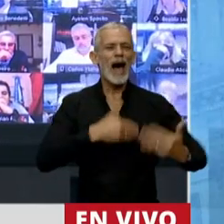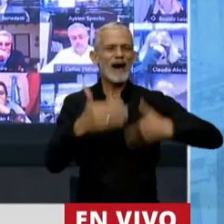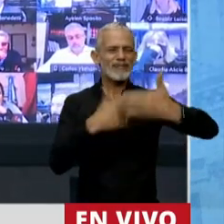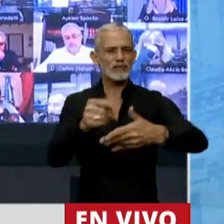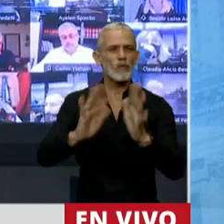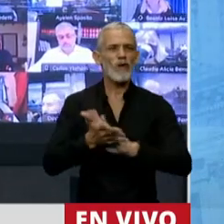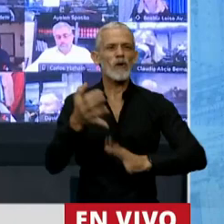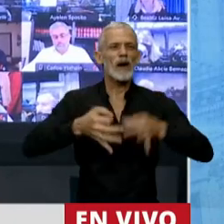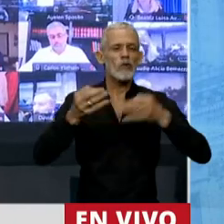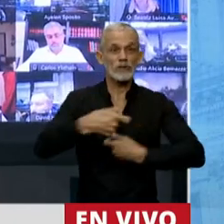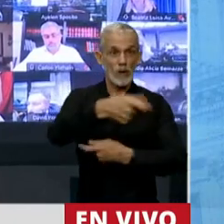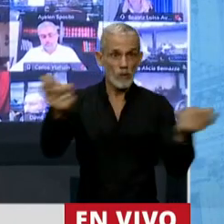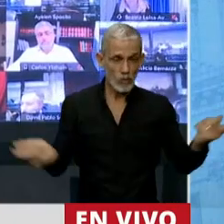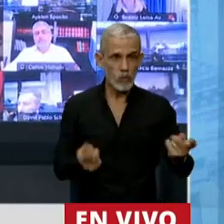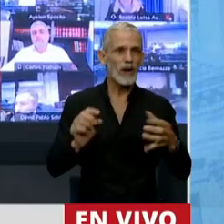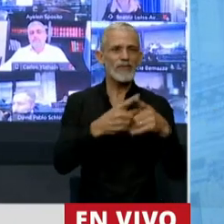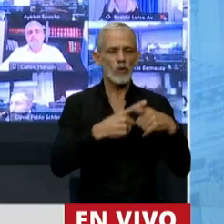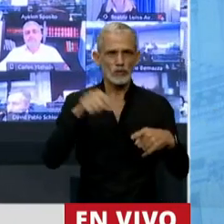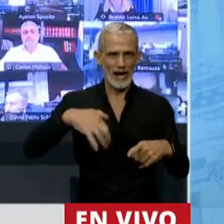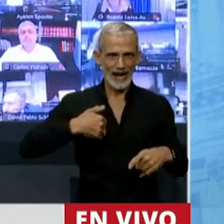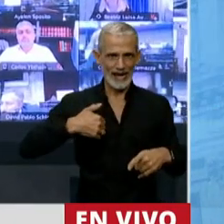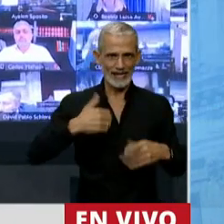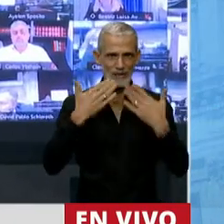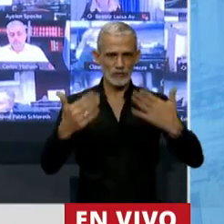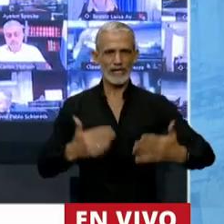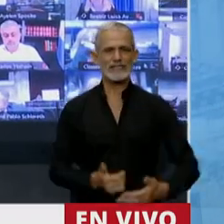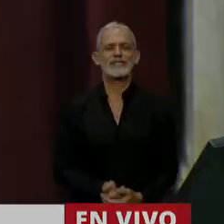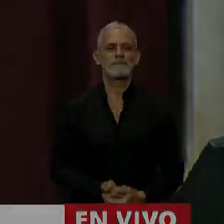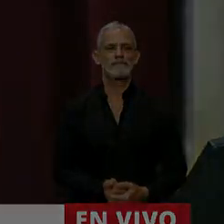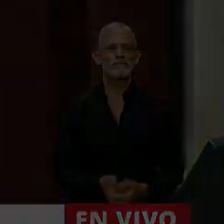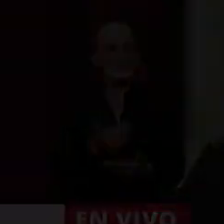esquema de justicia distributiva y abrir esa discusión en la Argentina. Gracias, presidente. Gracias, diputado Vivero.